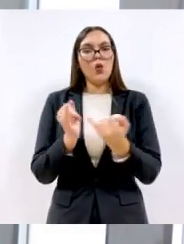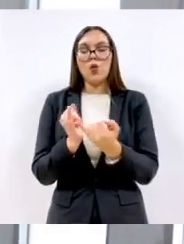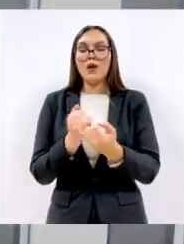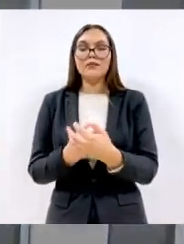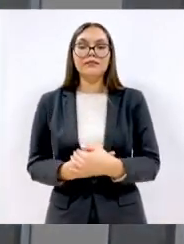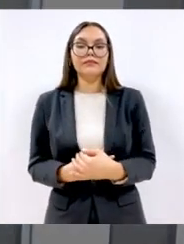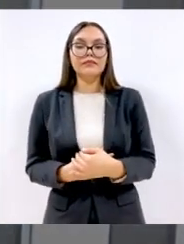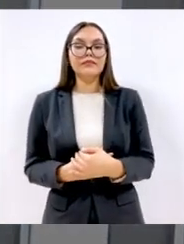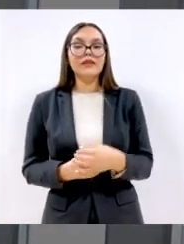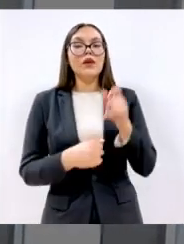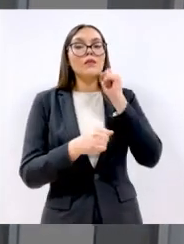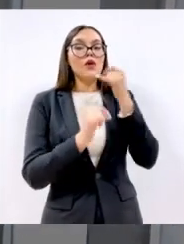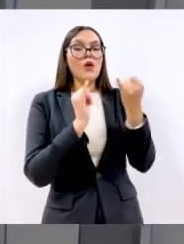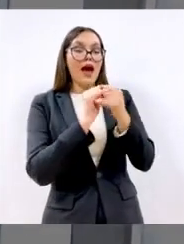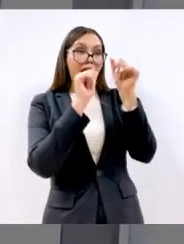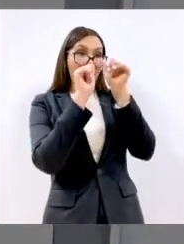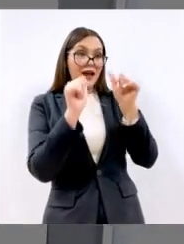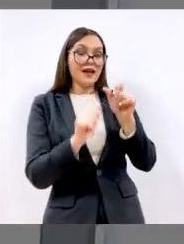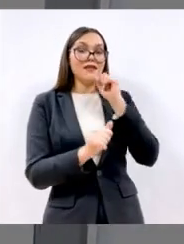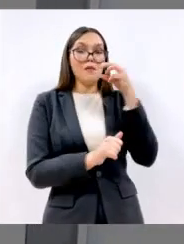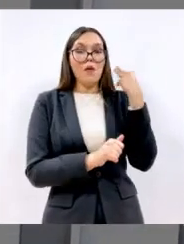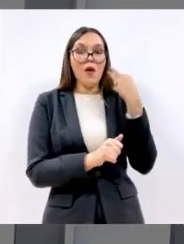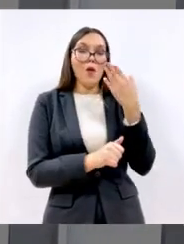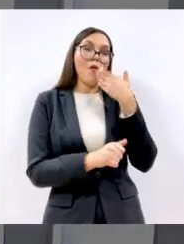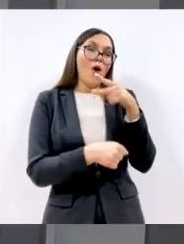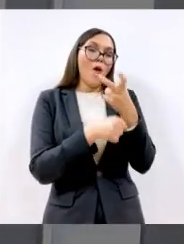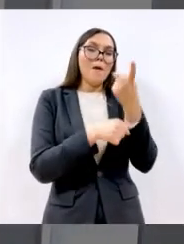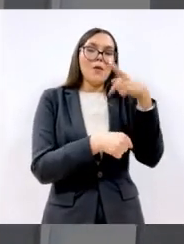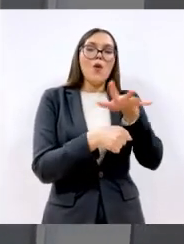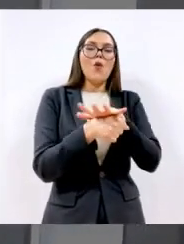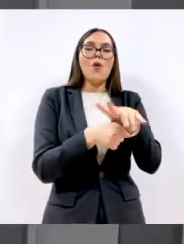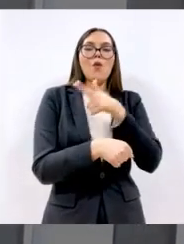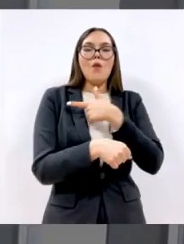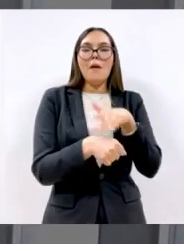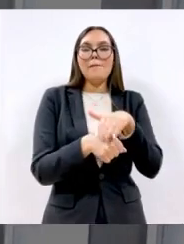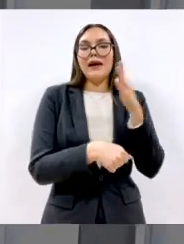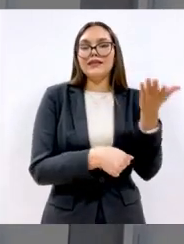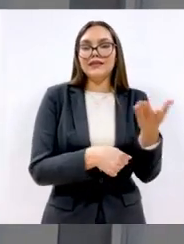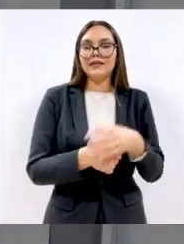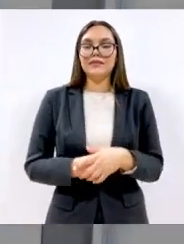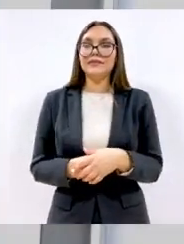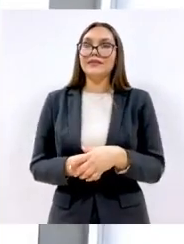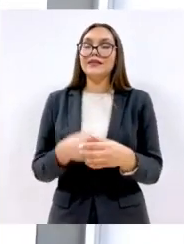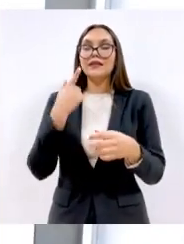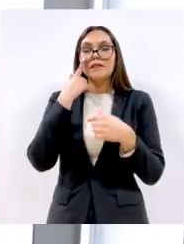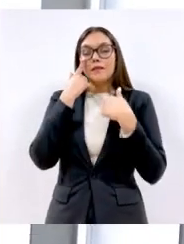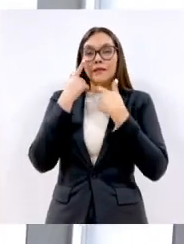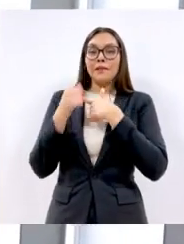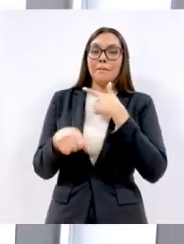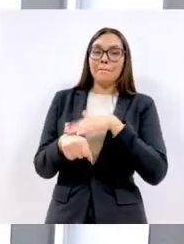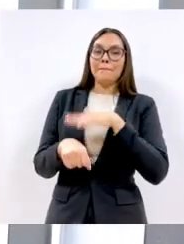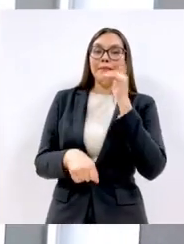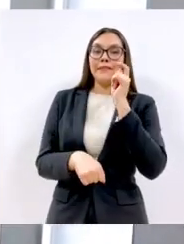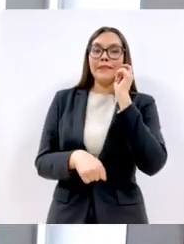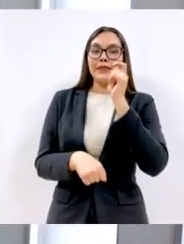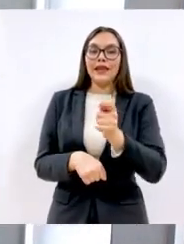luego. Como el latte de Morelia no hay dos, pero ¿cuál es tu sabor favorito? Me gusta